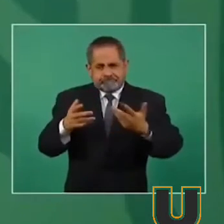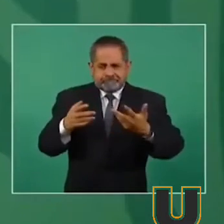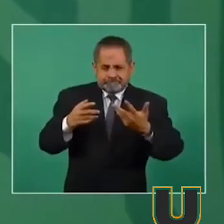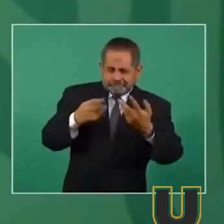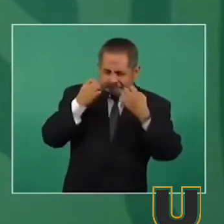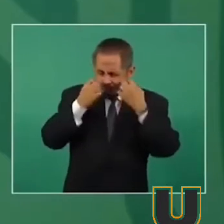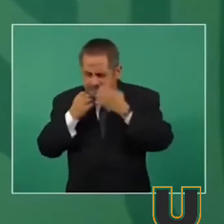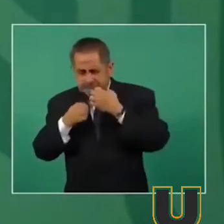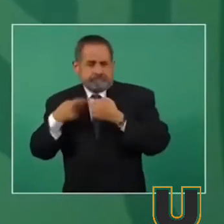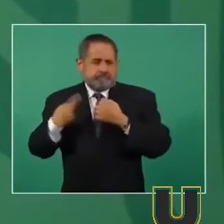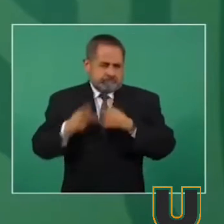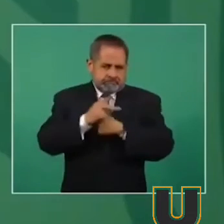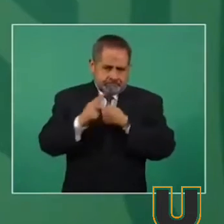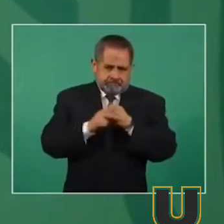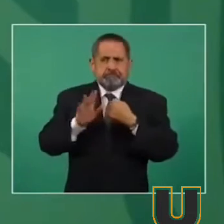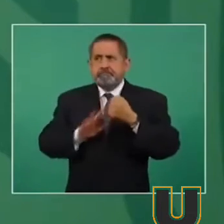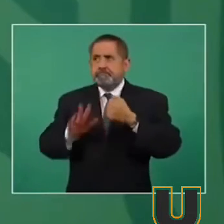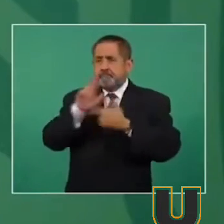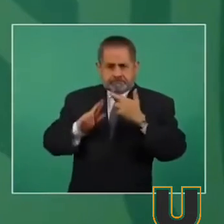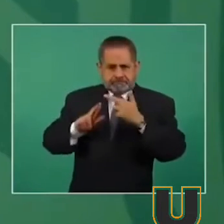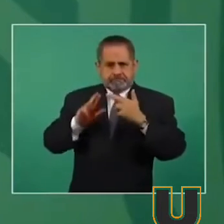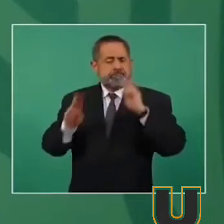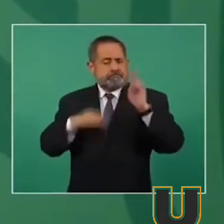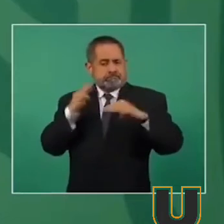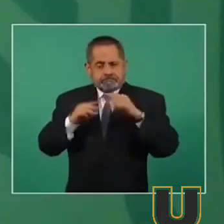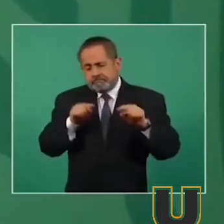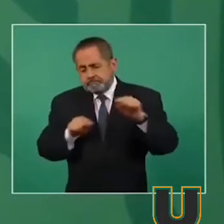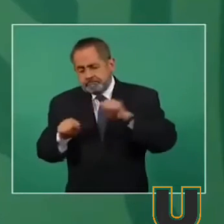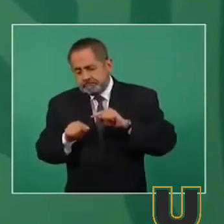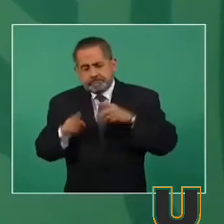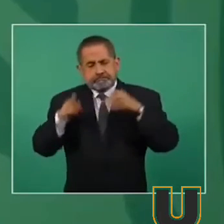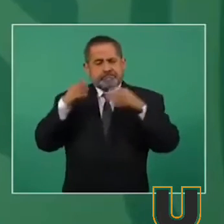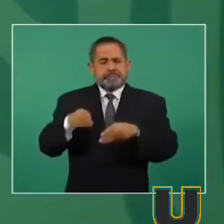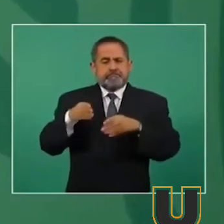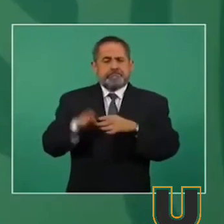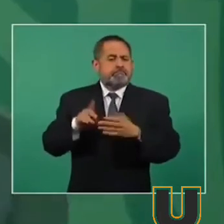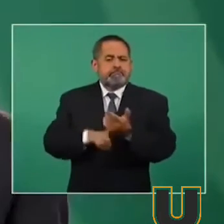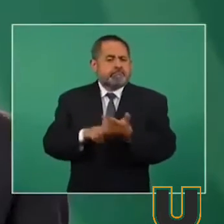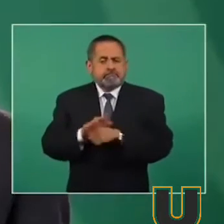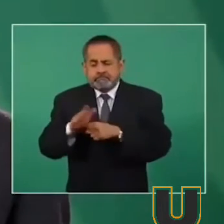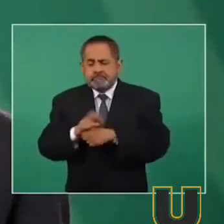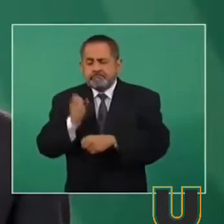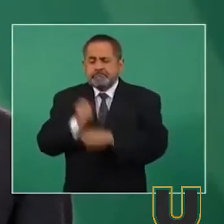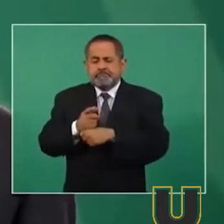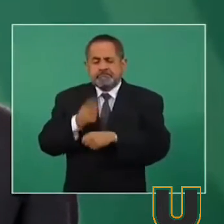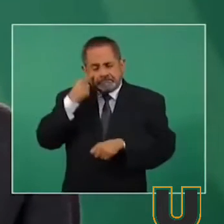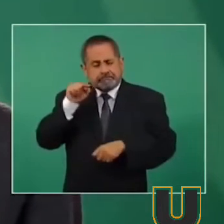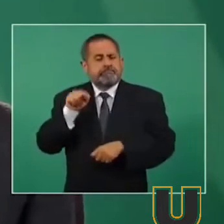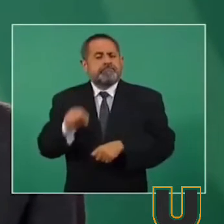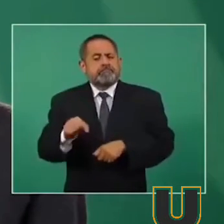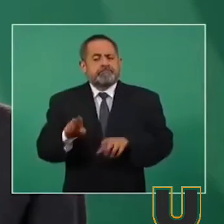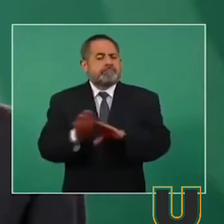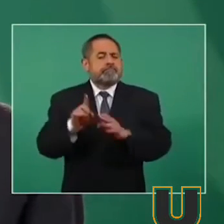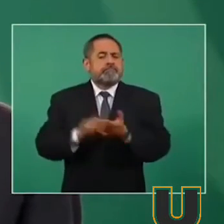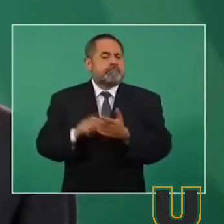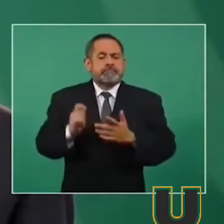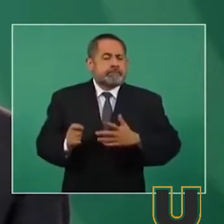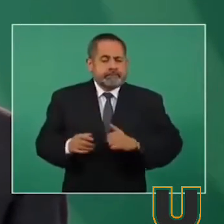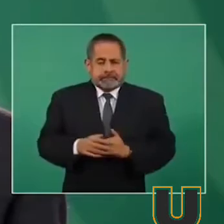genética nacional, regional y global está centrada en identificar tempranamente aquellas características